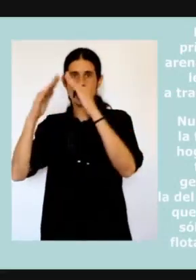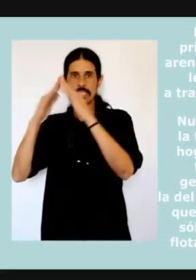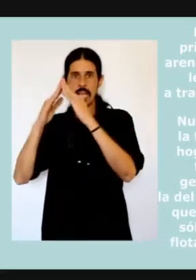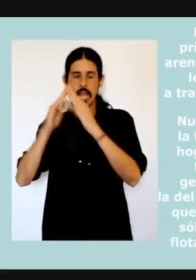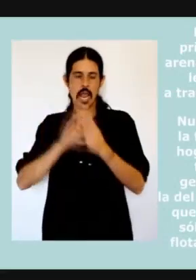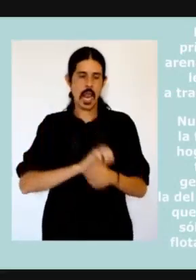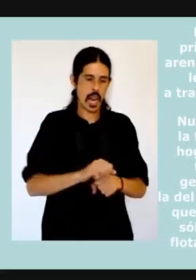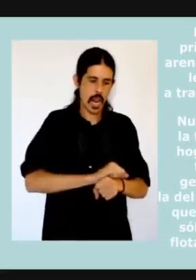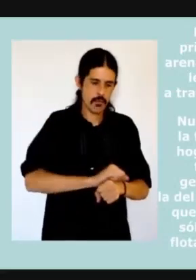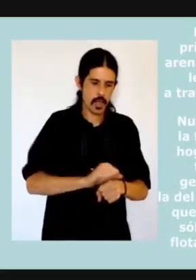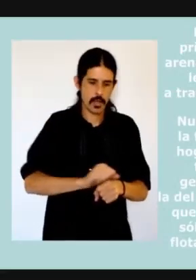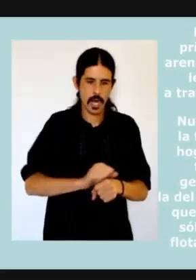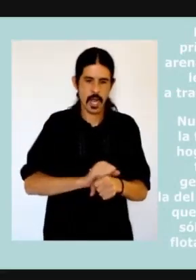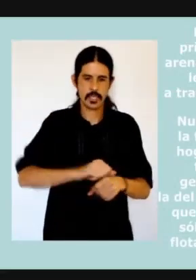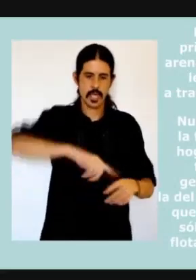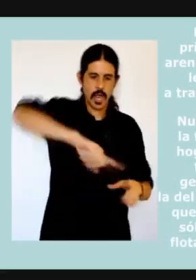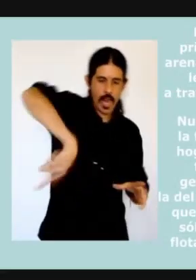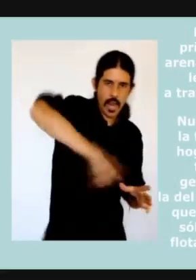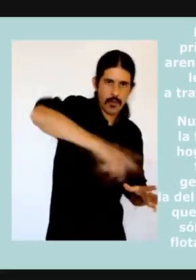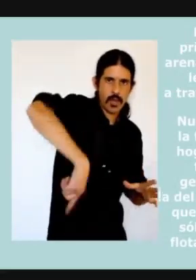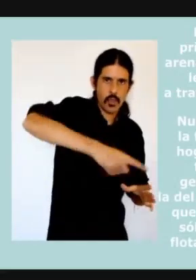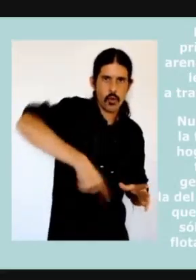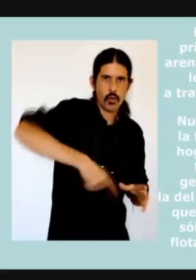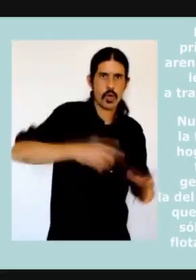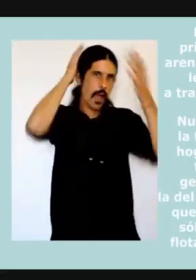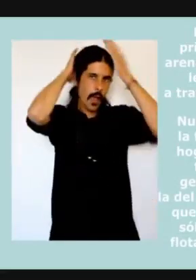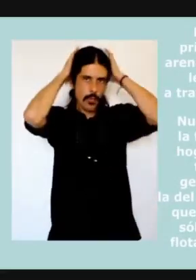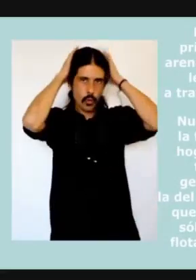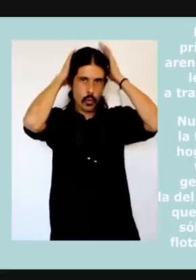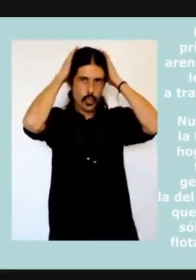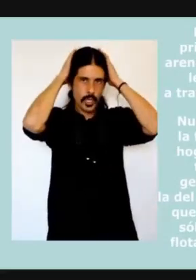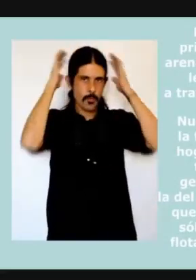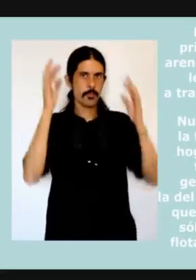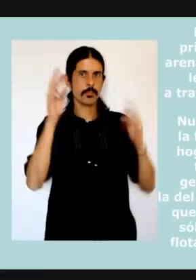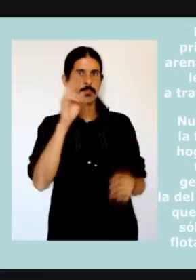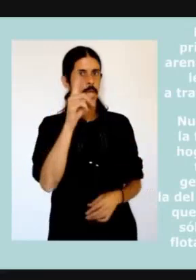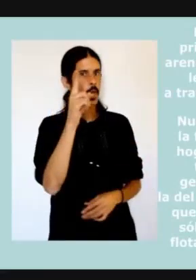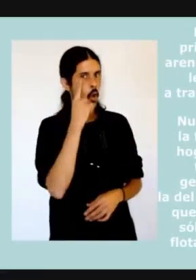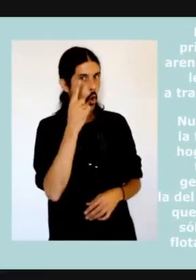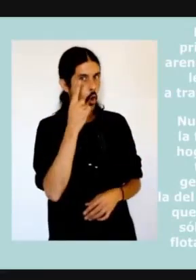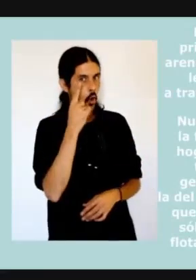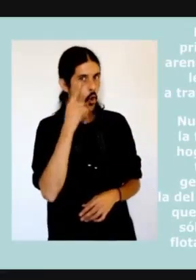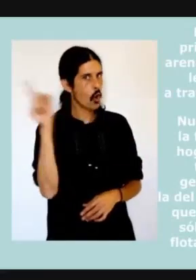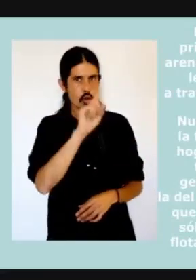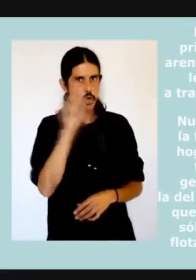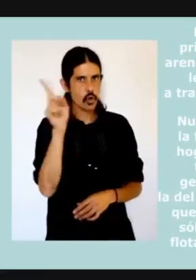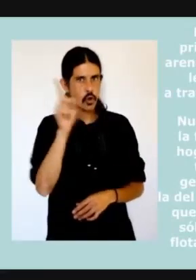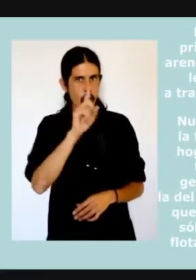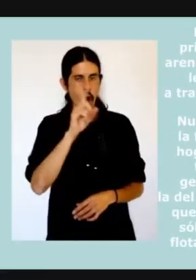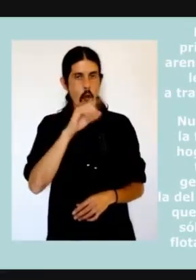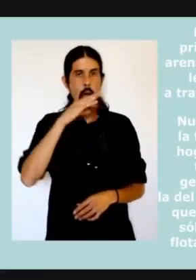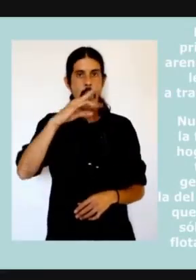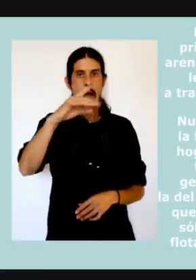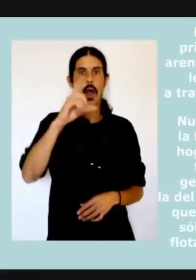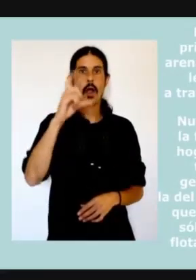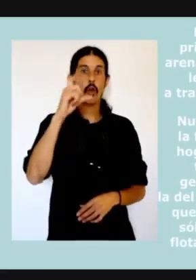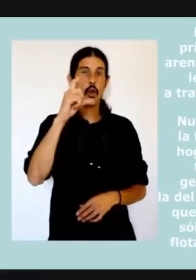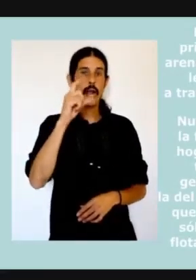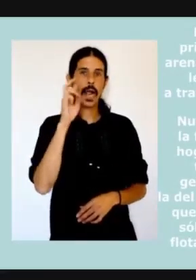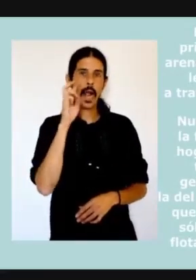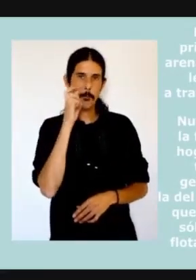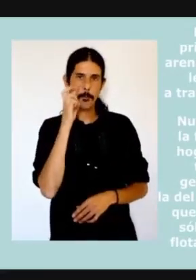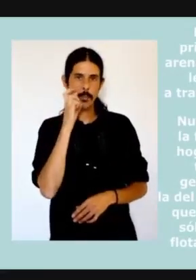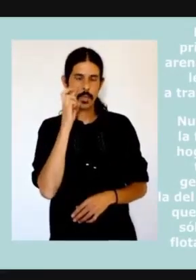genera en una vivienda, excepto la del inodoro. Los principales residuos que contienen las aguas grises son